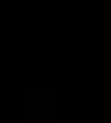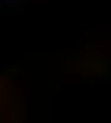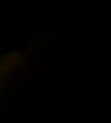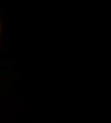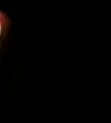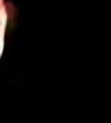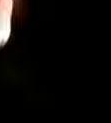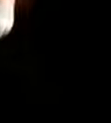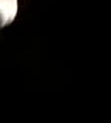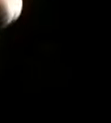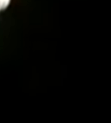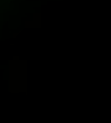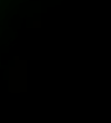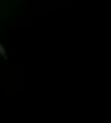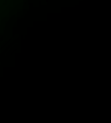ahora. ¡Vámonos!